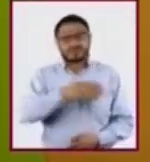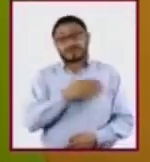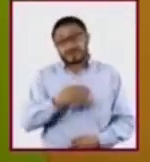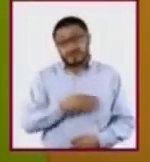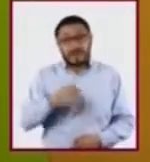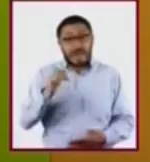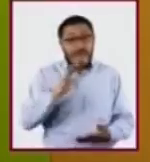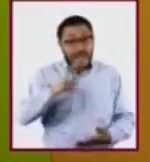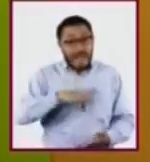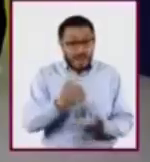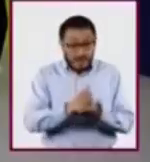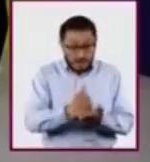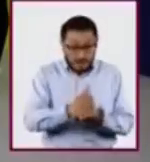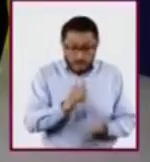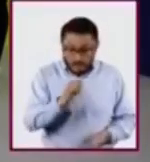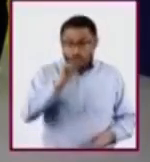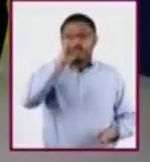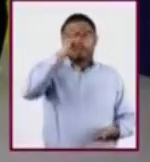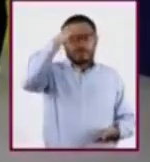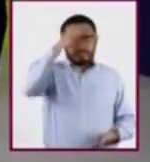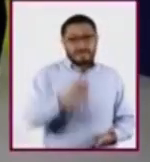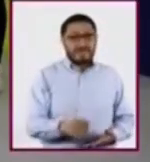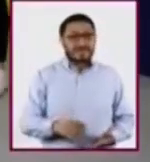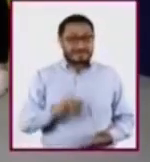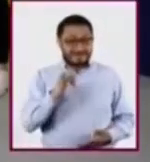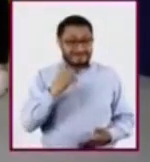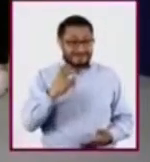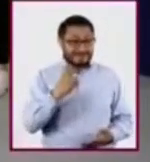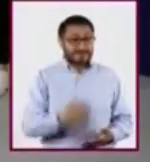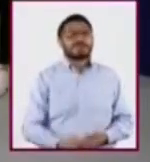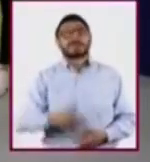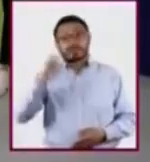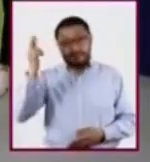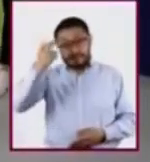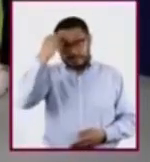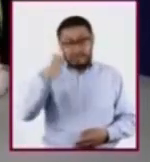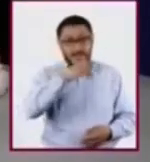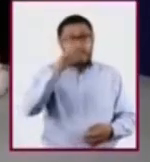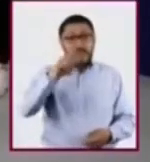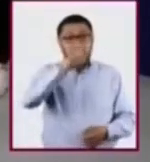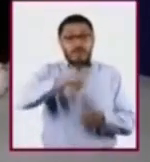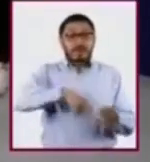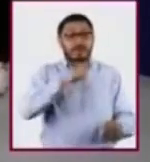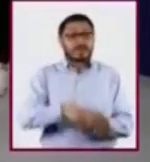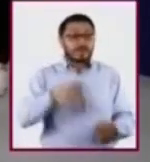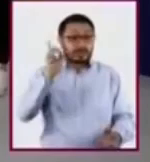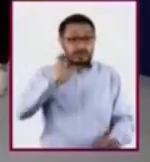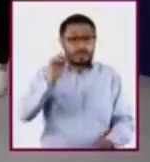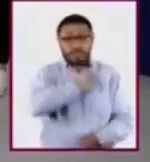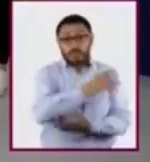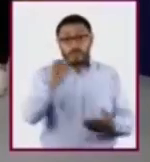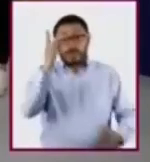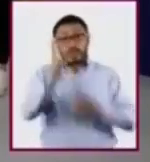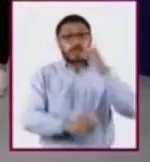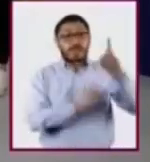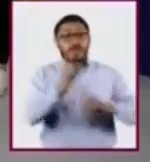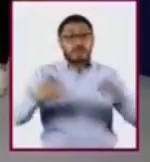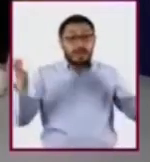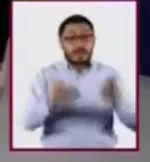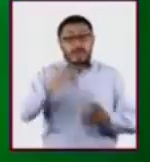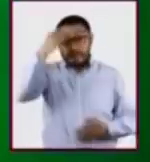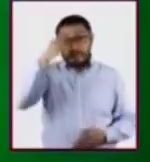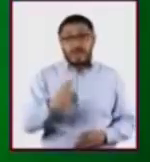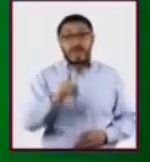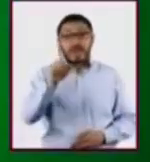botellas de agua para hidratarnos. Así es, Leslie. Recuerden tener agua natural durante su práctica física para hidratarse con